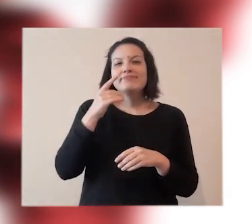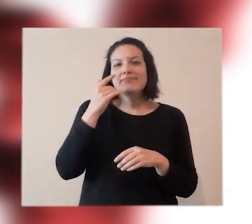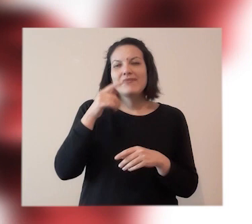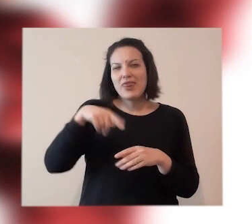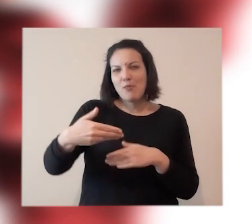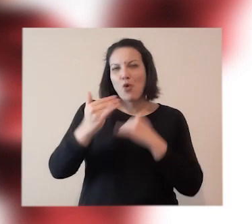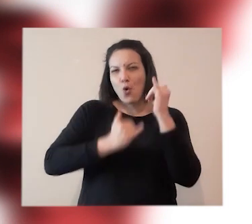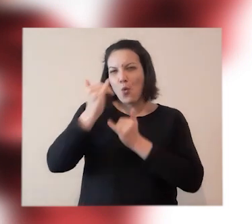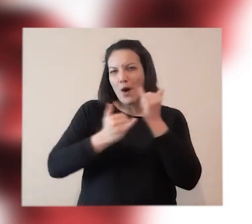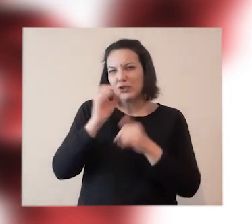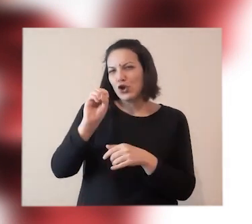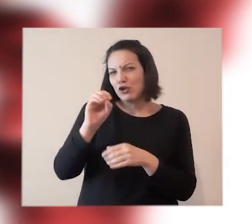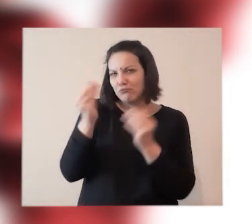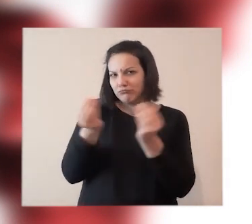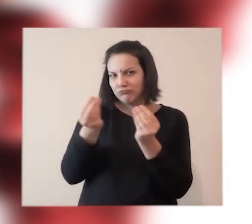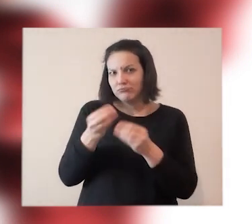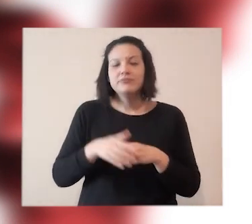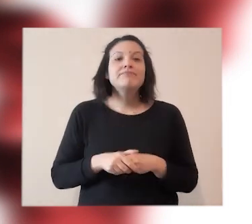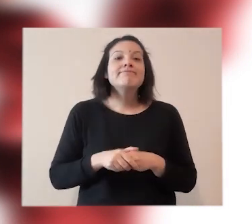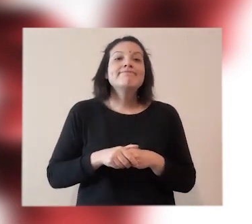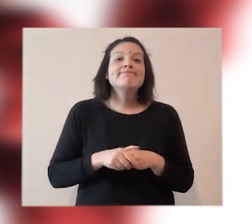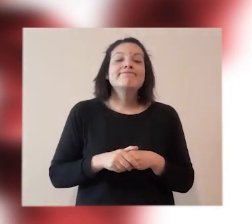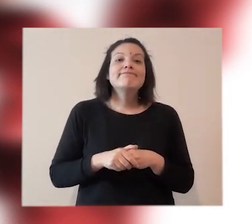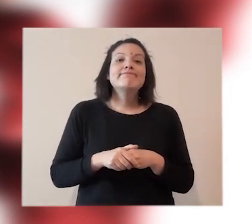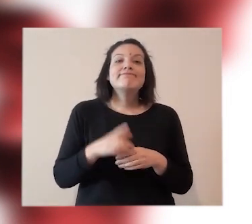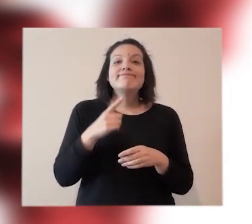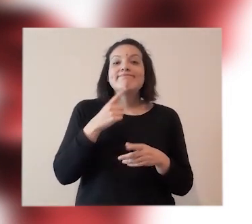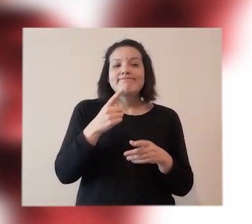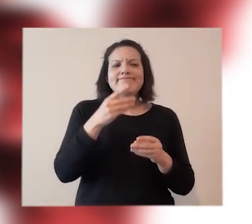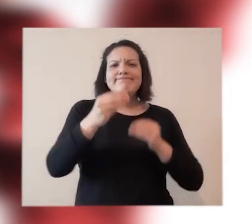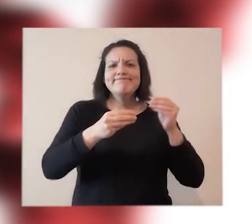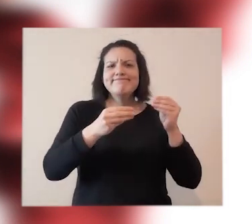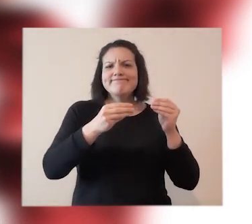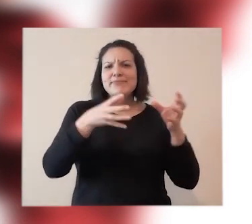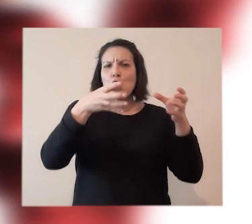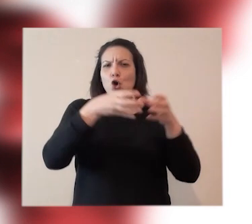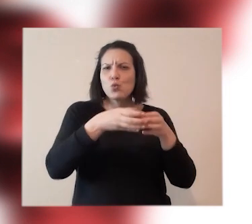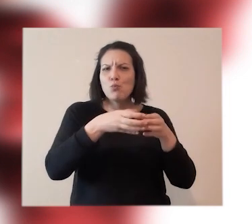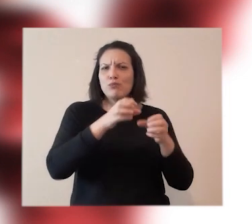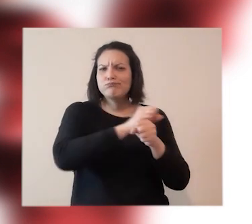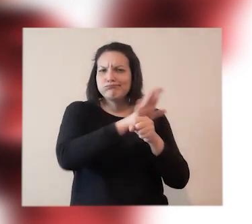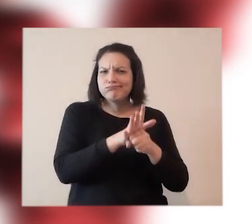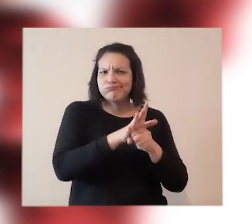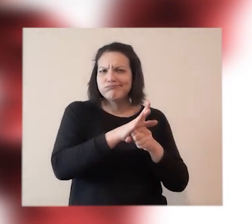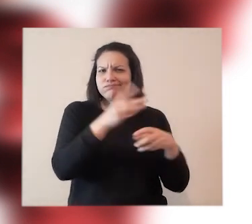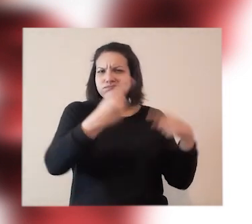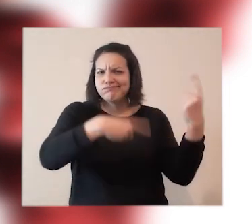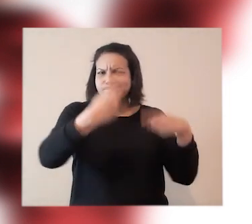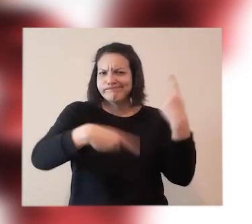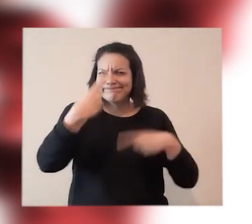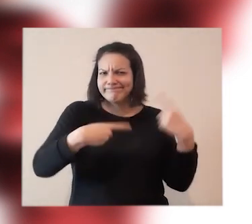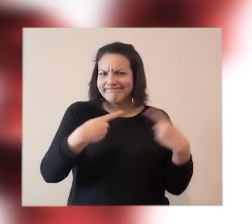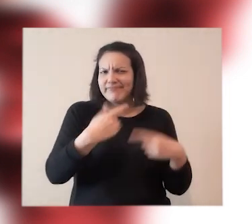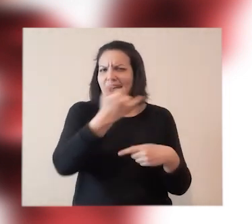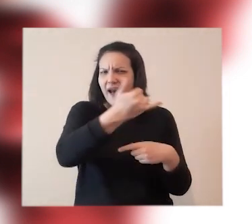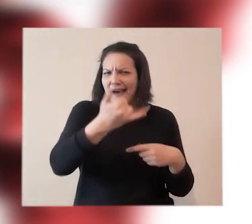así. Entonces, bueno, como les decía, es una familia bastante, o sea, dentro de la familia de estos